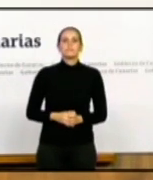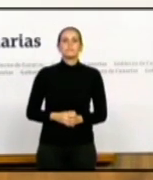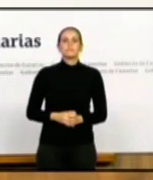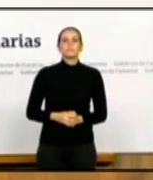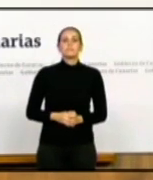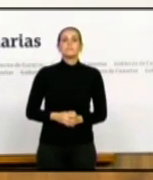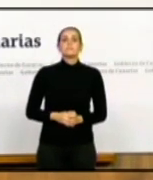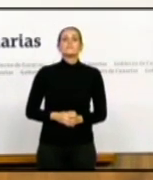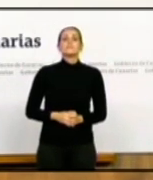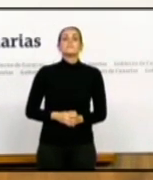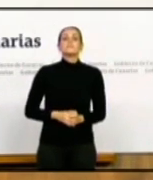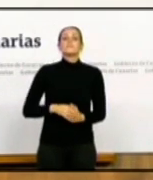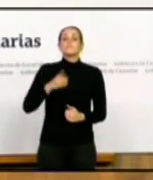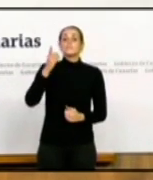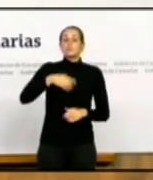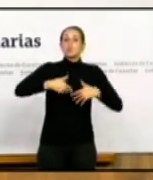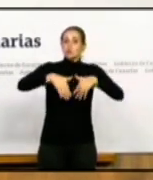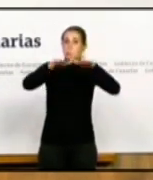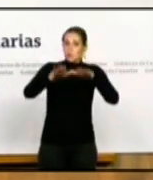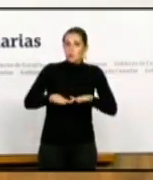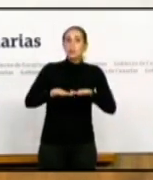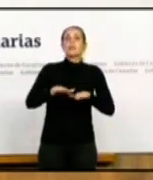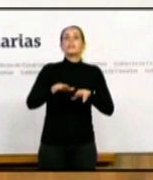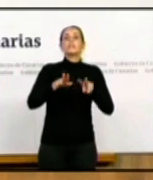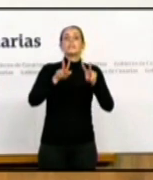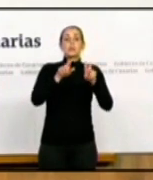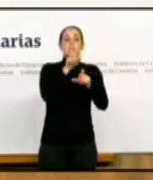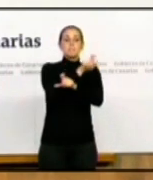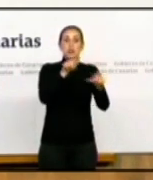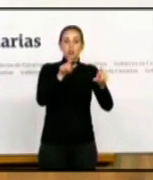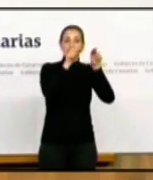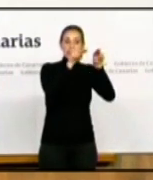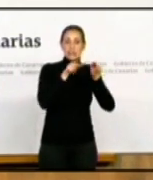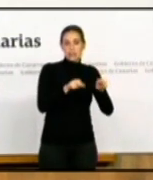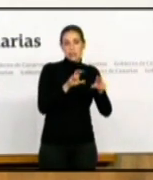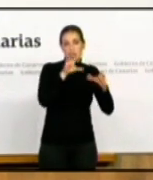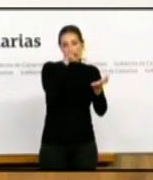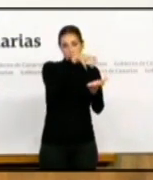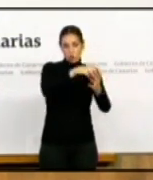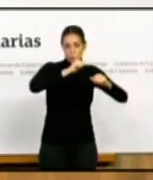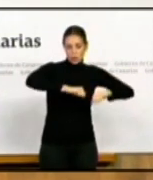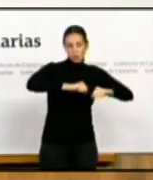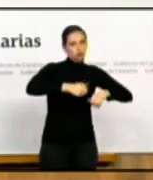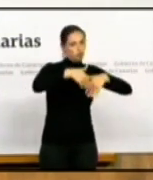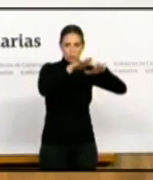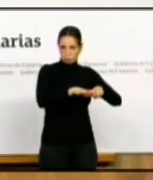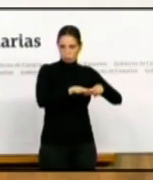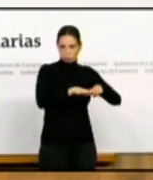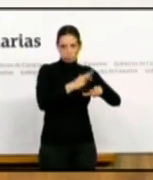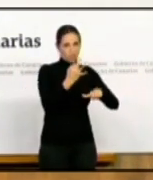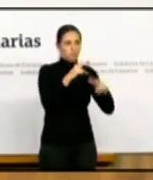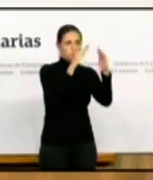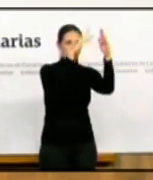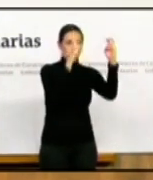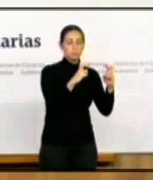Se suspende también la salida de las personas residentes de los centros de mayores y también las visitas a